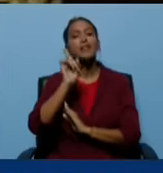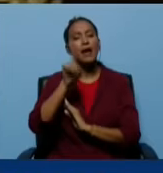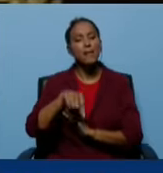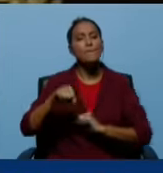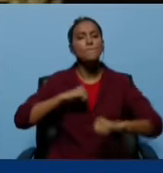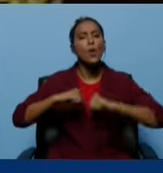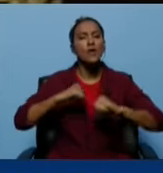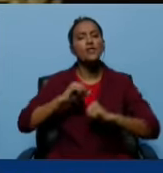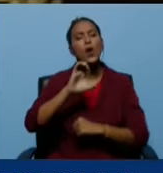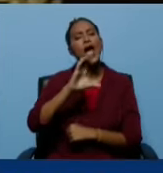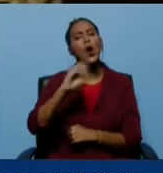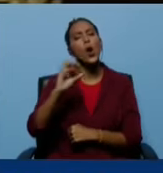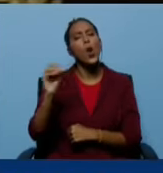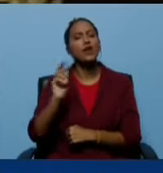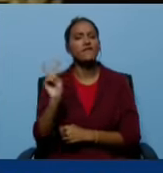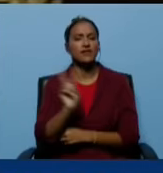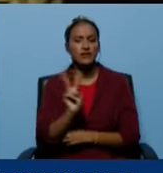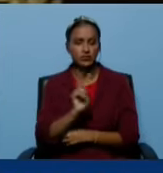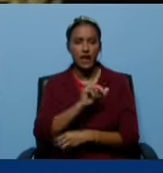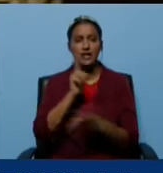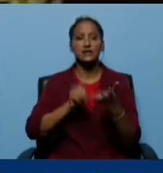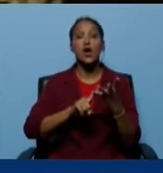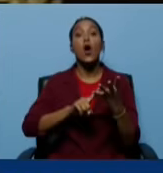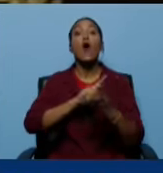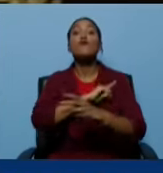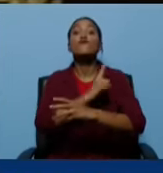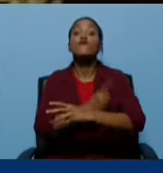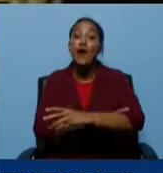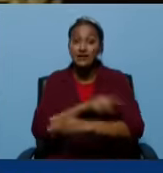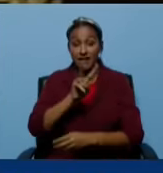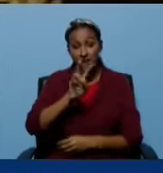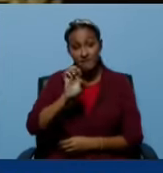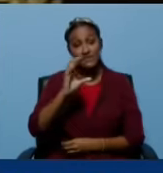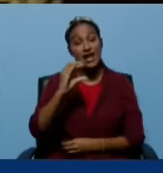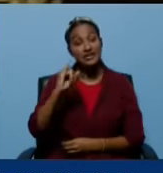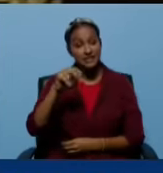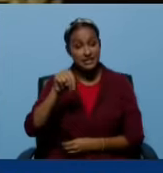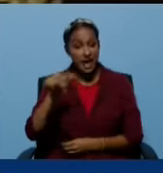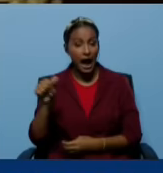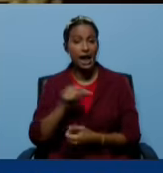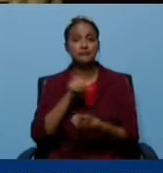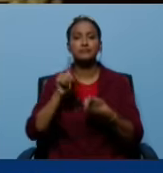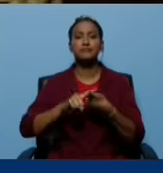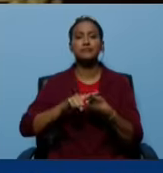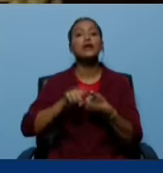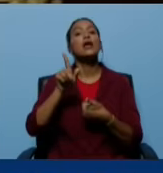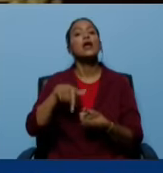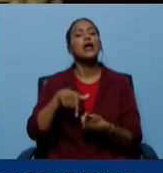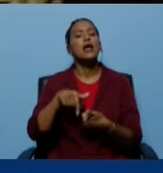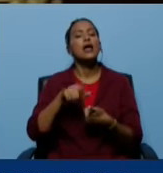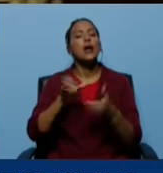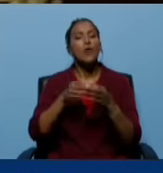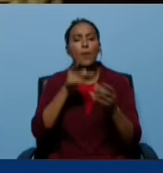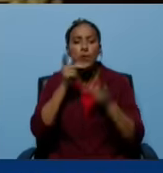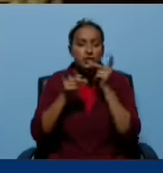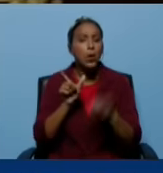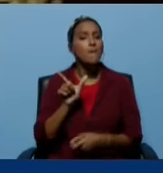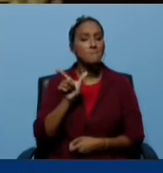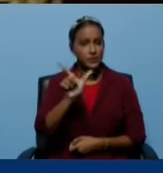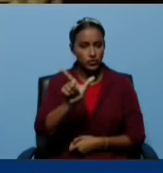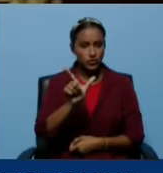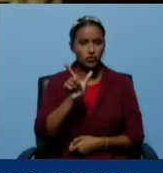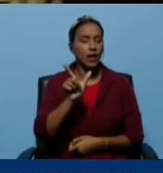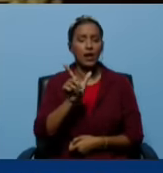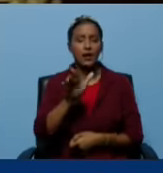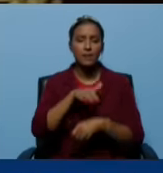Venezuela, Fuerza Vecinal, Confederación Nacional Democrática, Partido Socialista Unido de Venezuela,